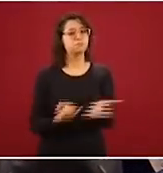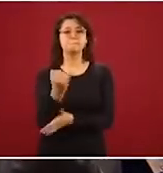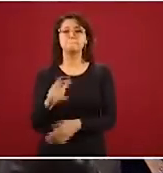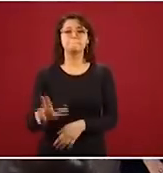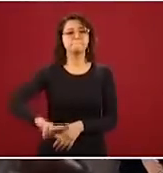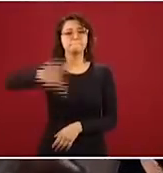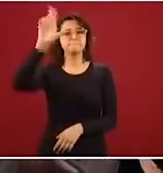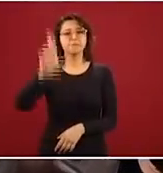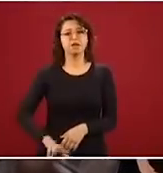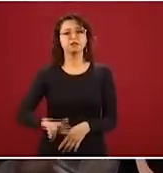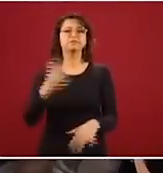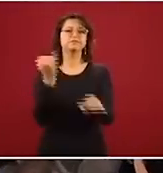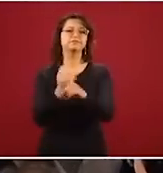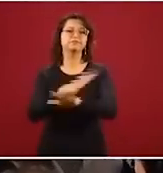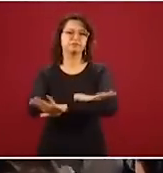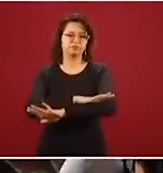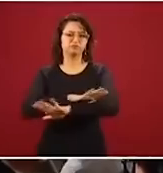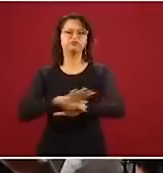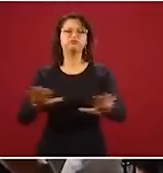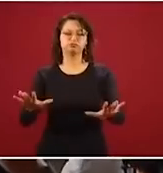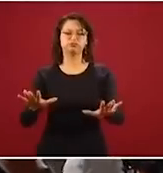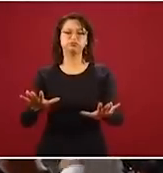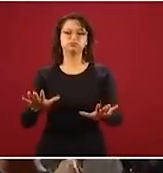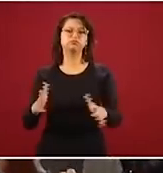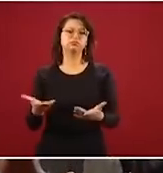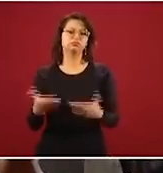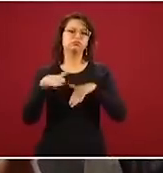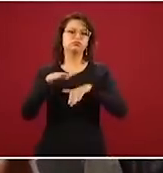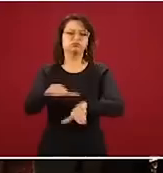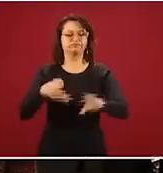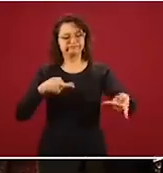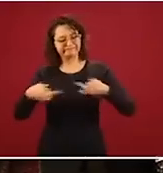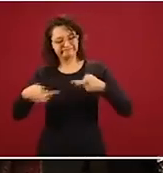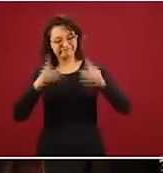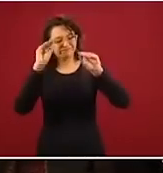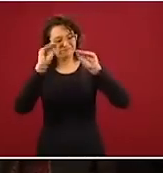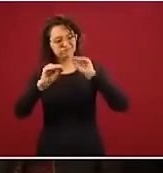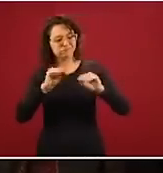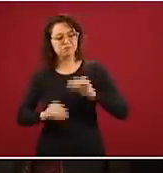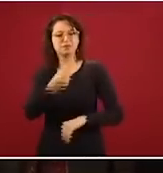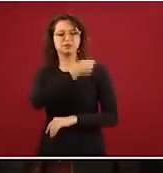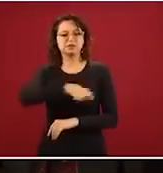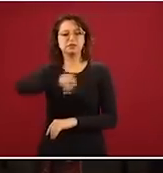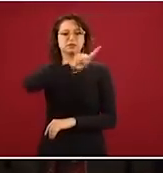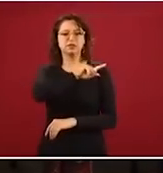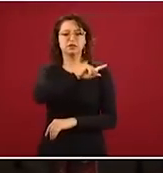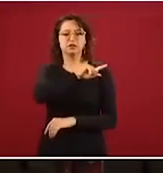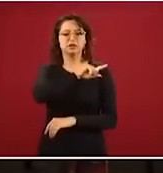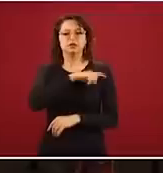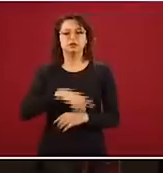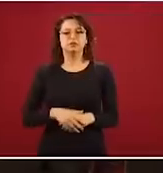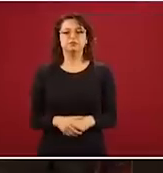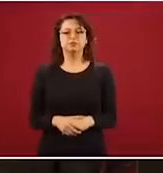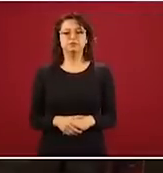vamos a informar aquí sobre este plan, que como